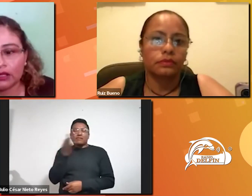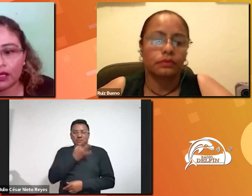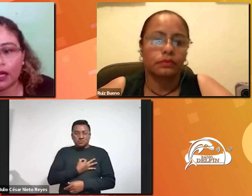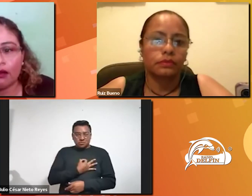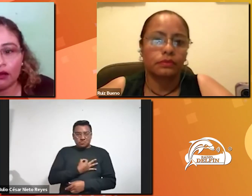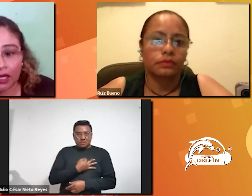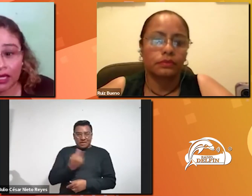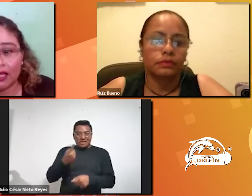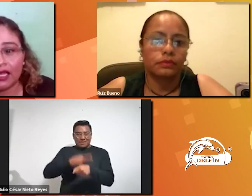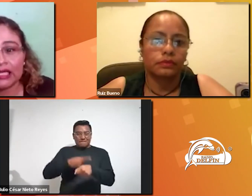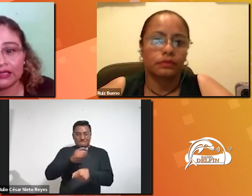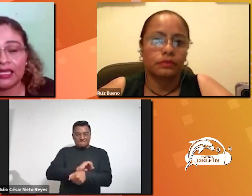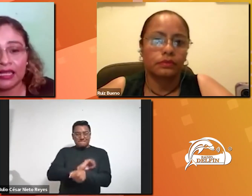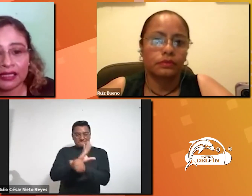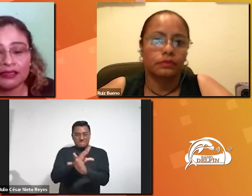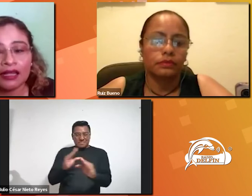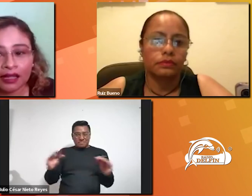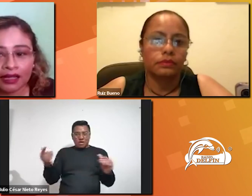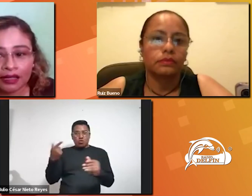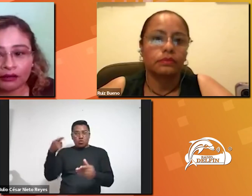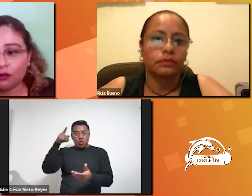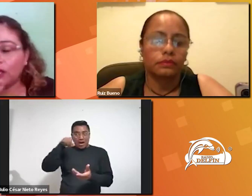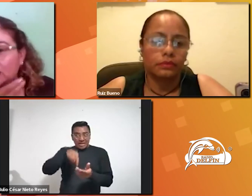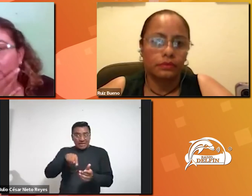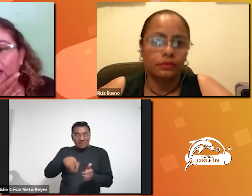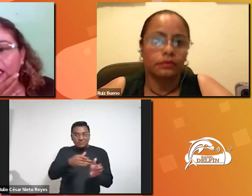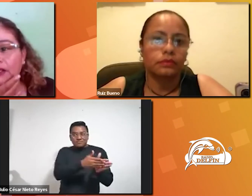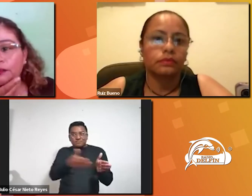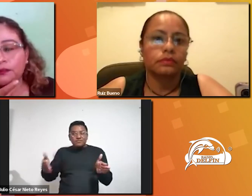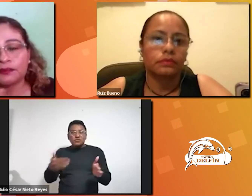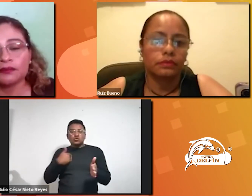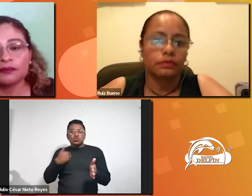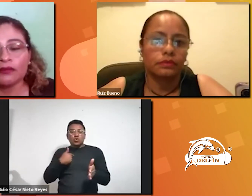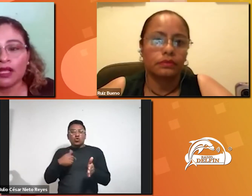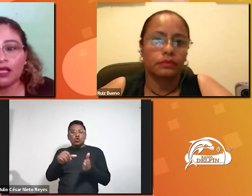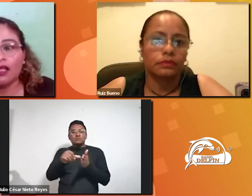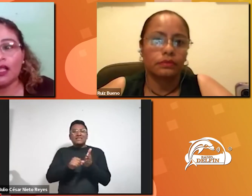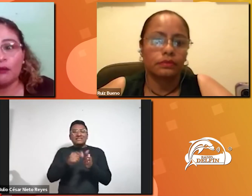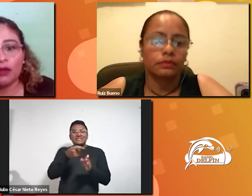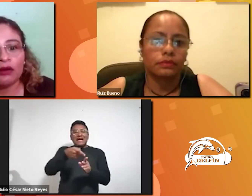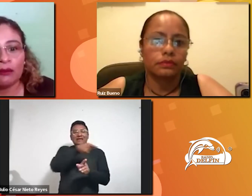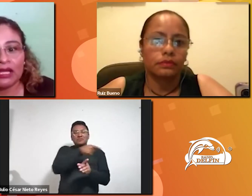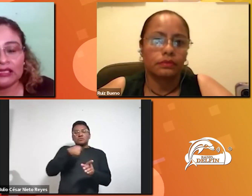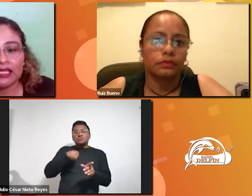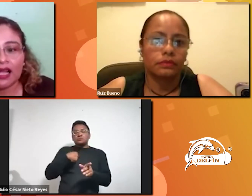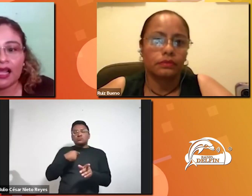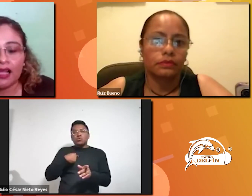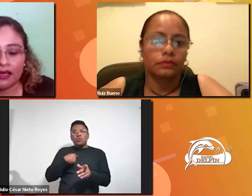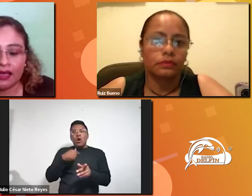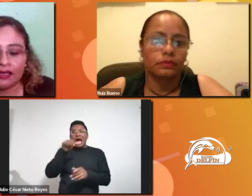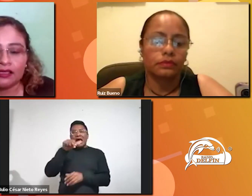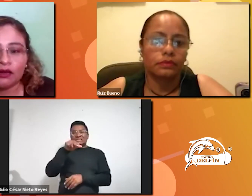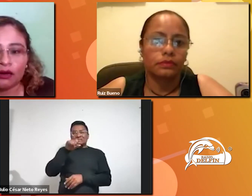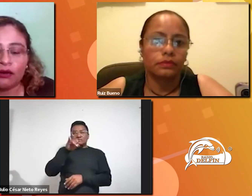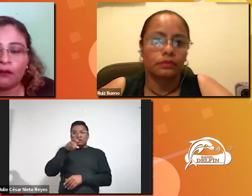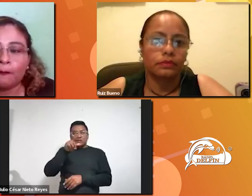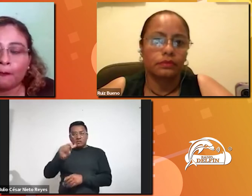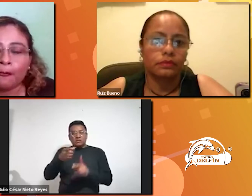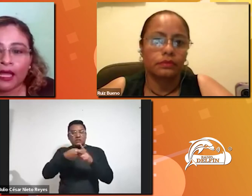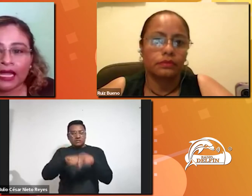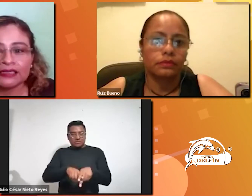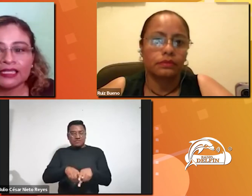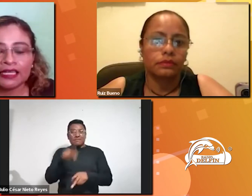eso, yo entré en ansiedad en unos meses atrás, y a mí lo que me decía el